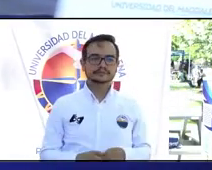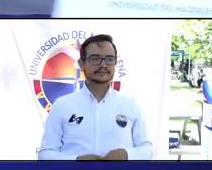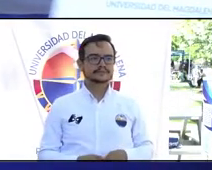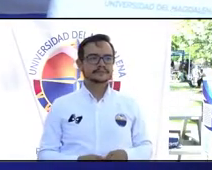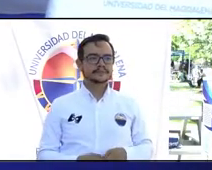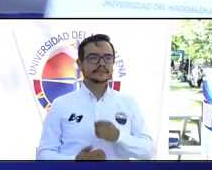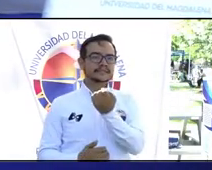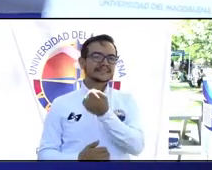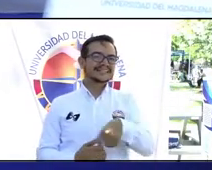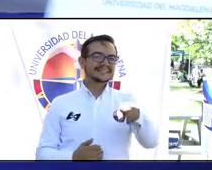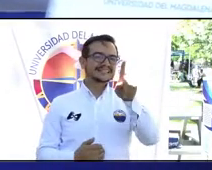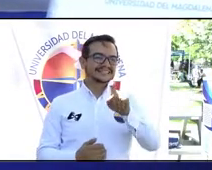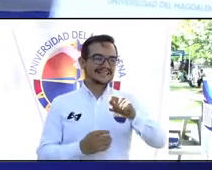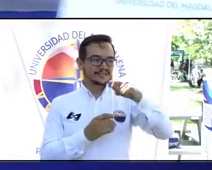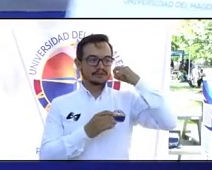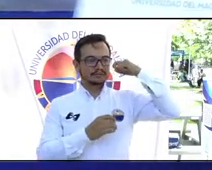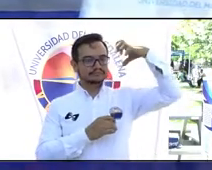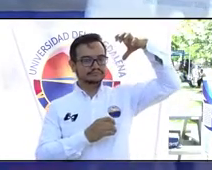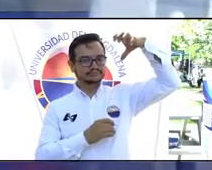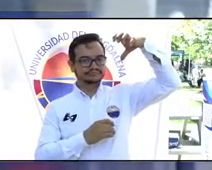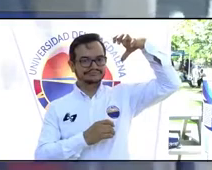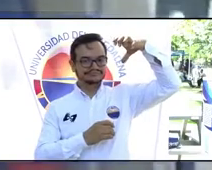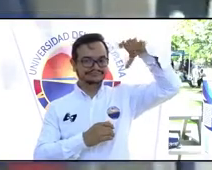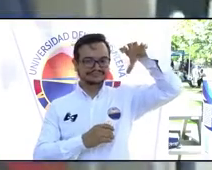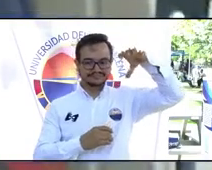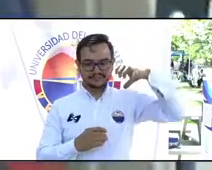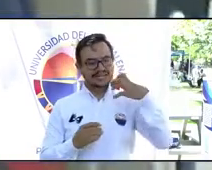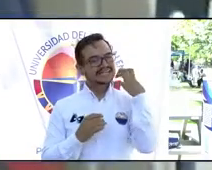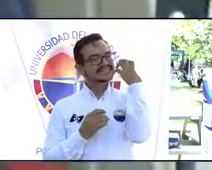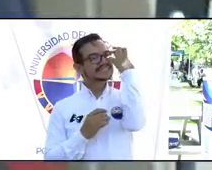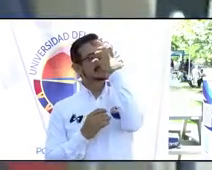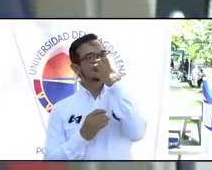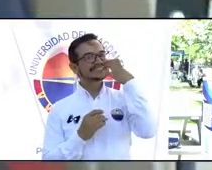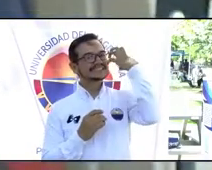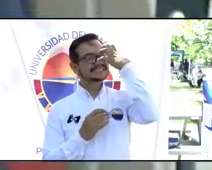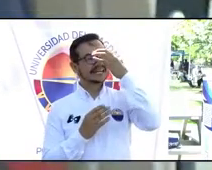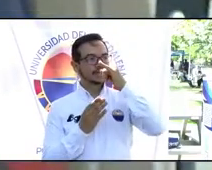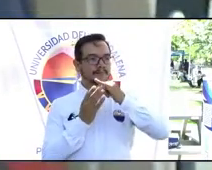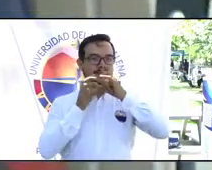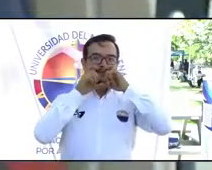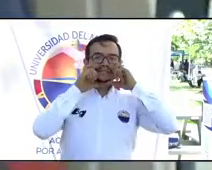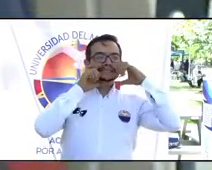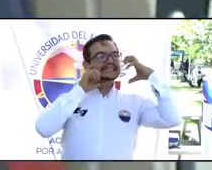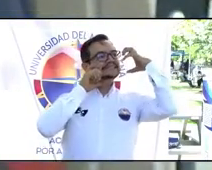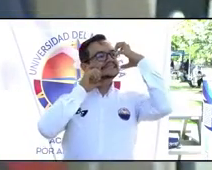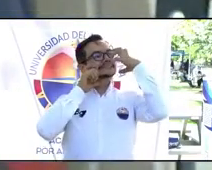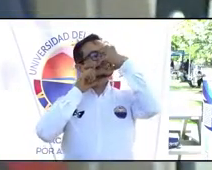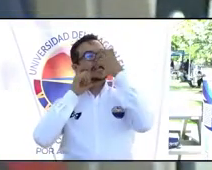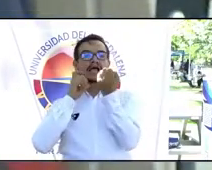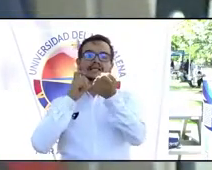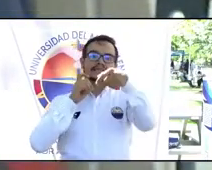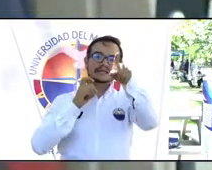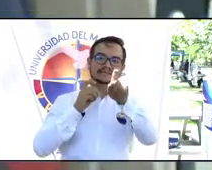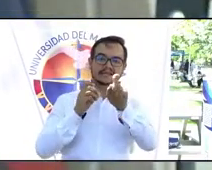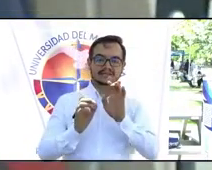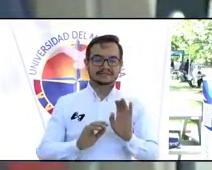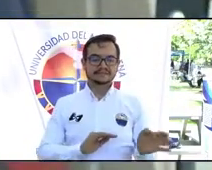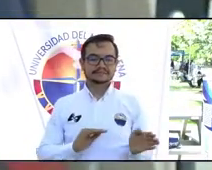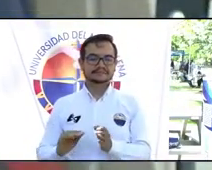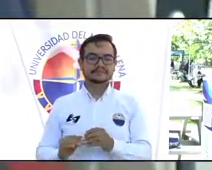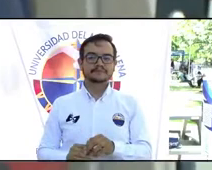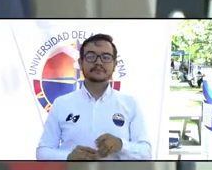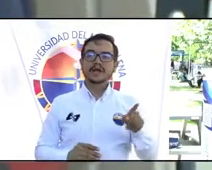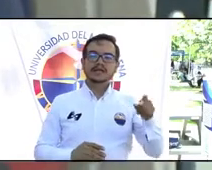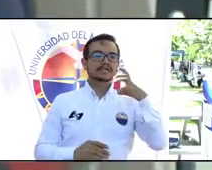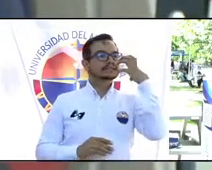16 modernas lámparas inalámbricas de fotocurado para uso en las diferentes preclínicas y clínicas del programa, necesarias